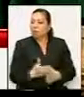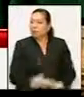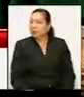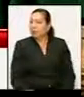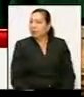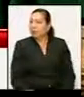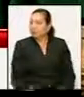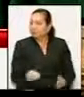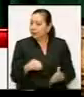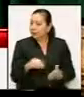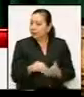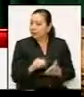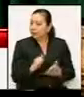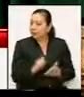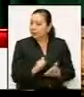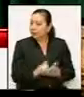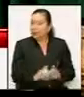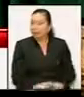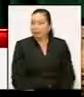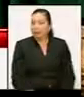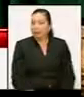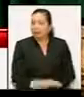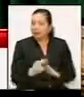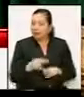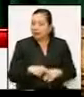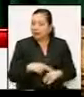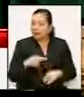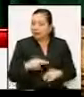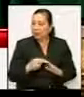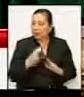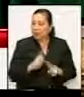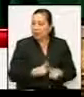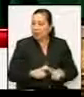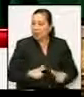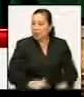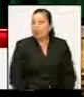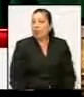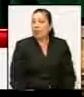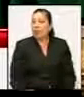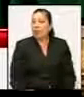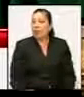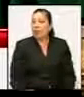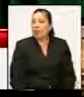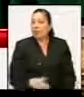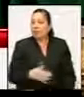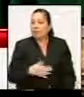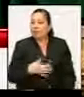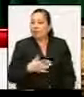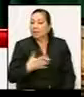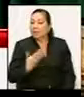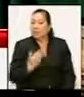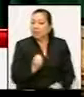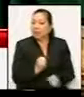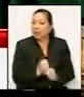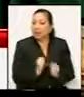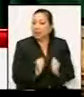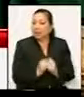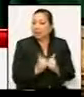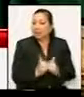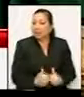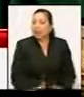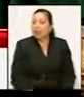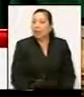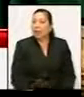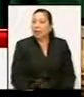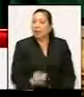lo propongo porque a nivel regional y a nivel local se puede trabajar también y